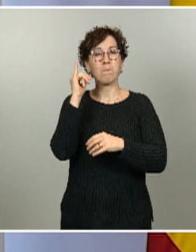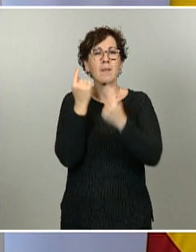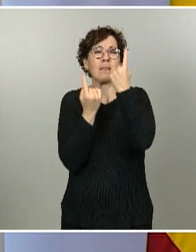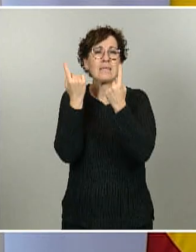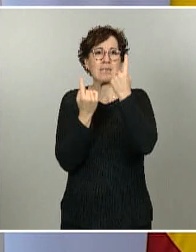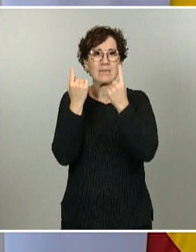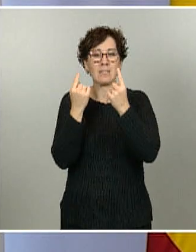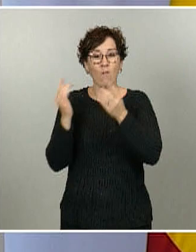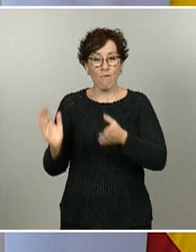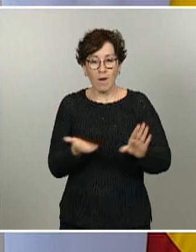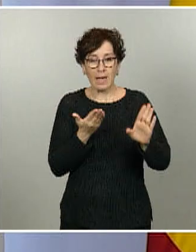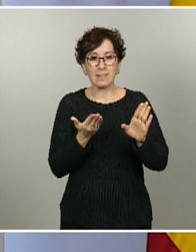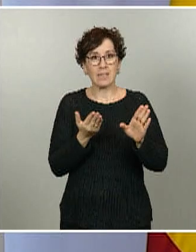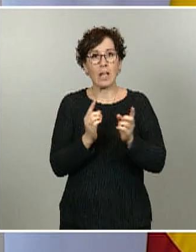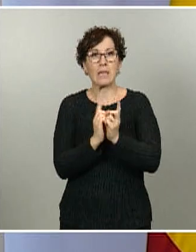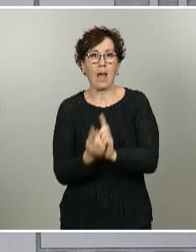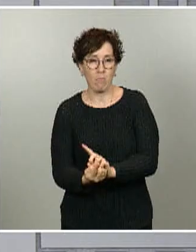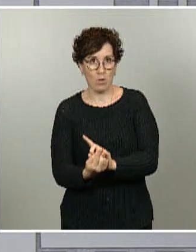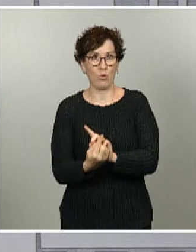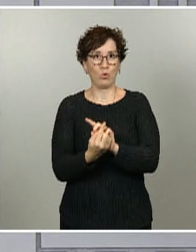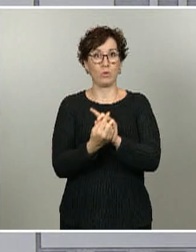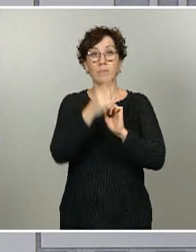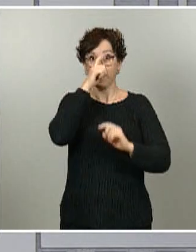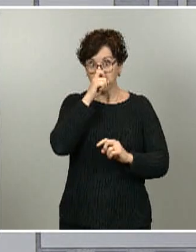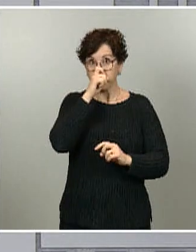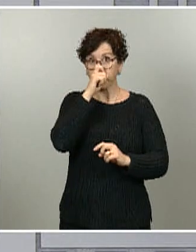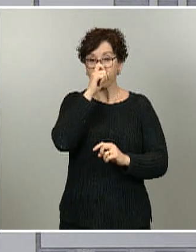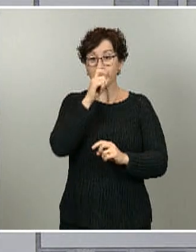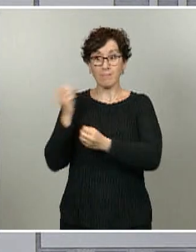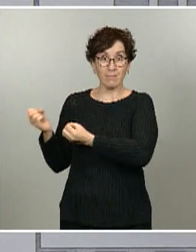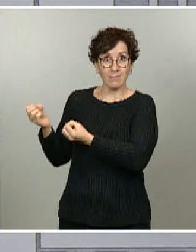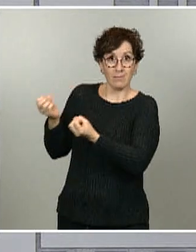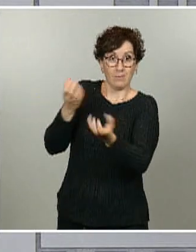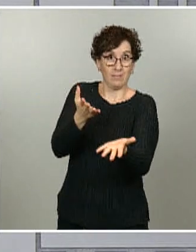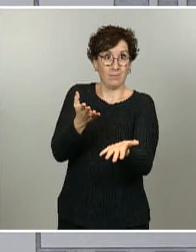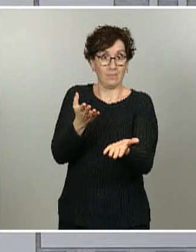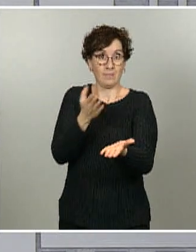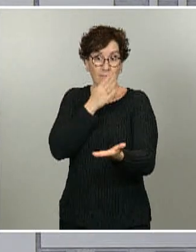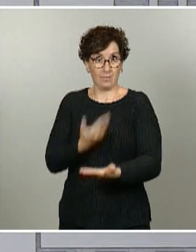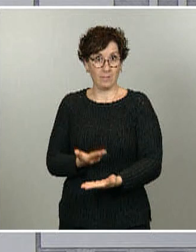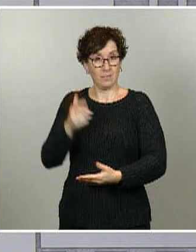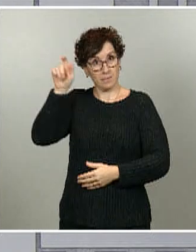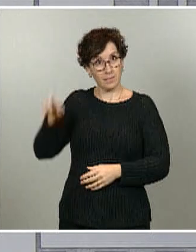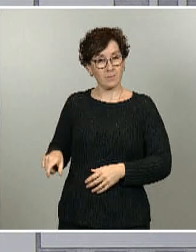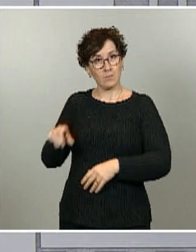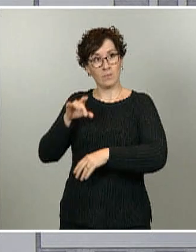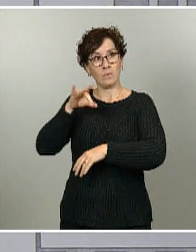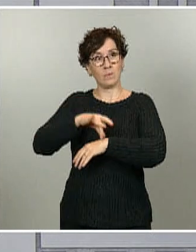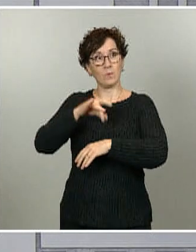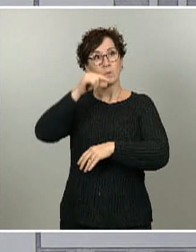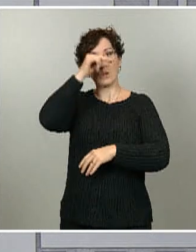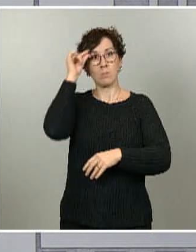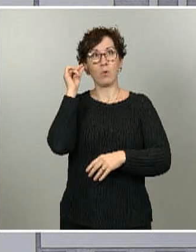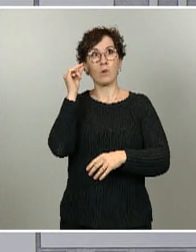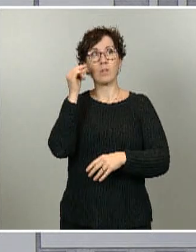fases. Quisiera recordar en primer lugar que, de acuerdo con la información que les acaba de facilitar el doctor Fernando Simón, un 30% de la